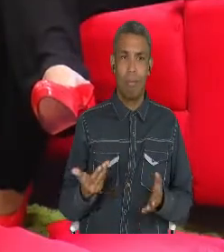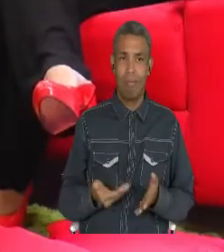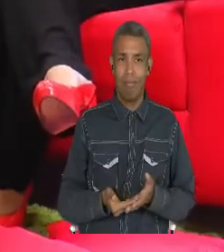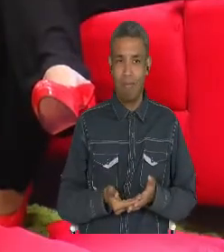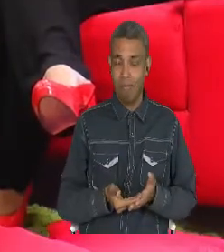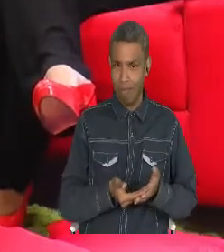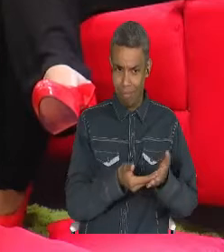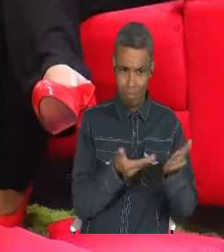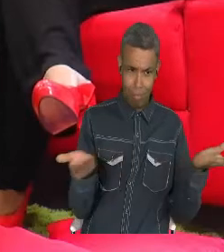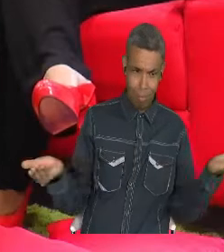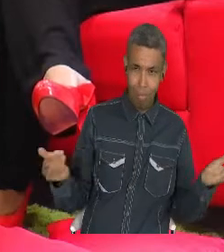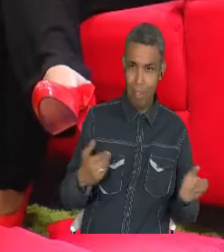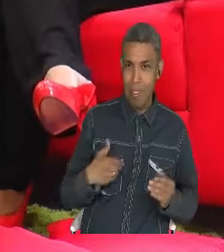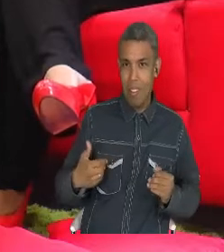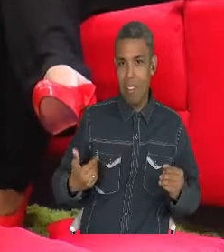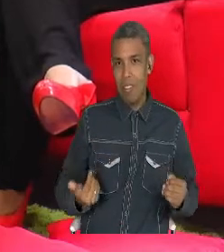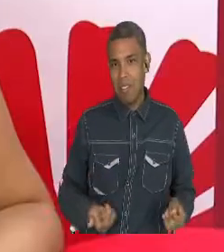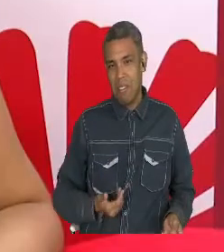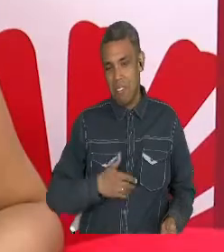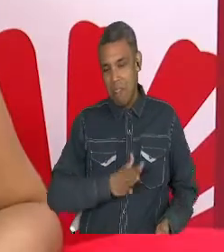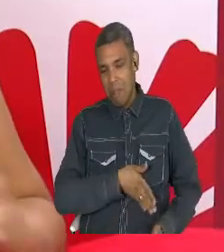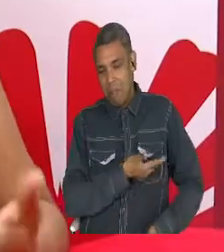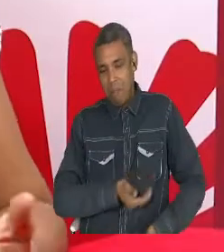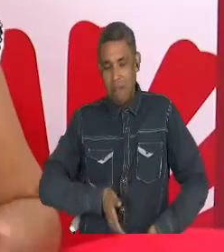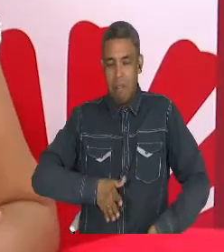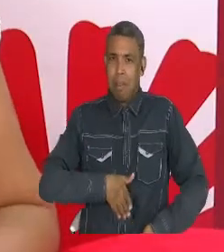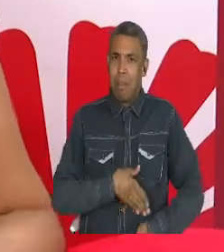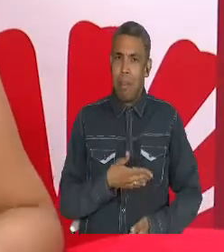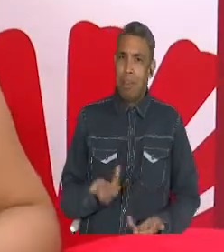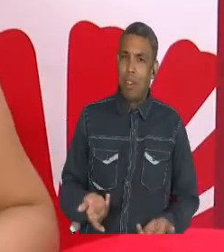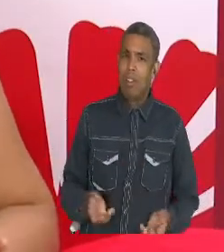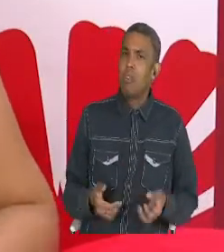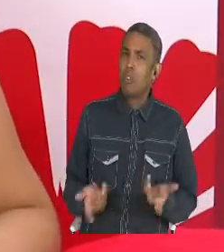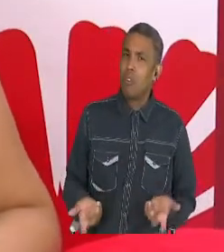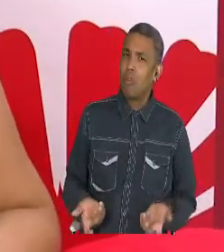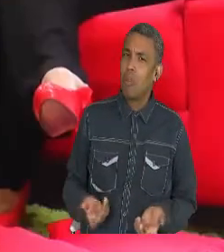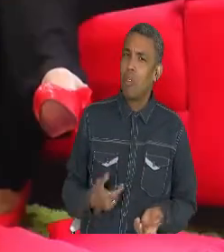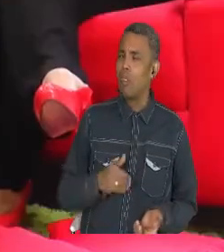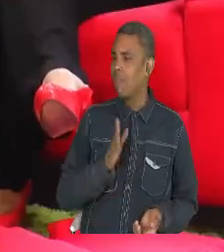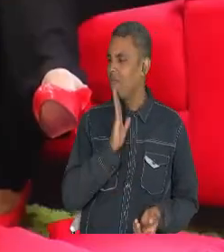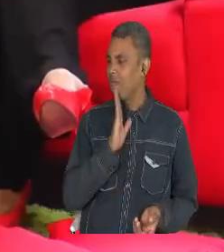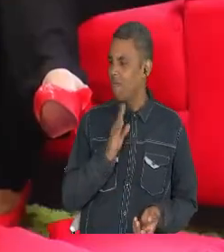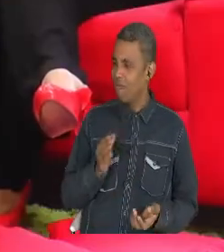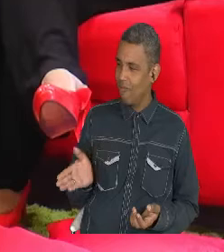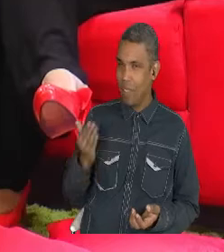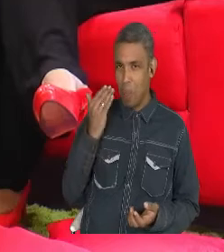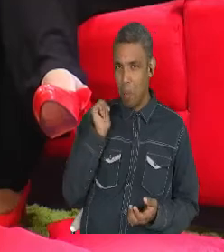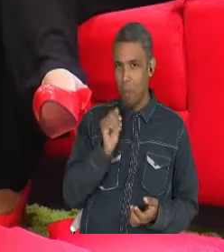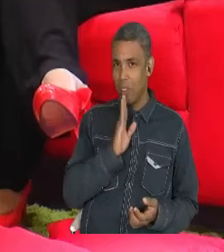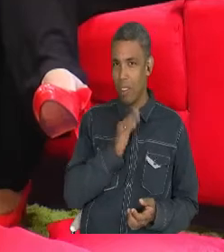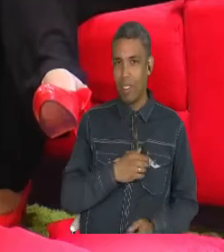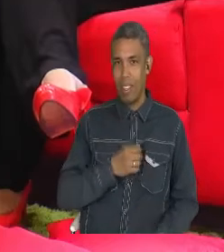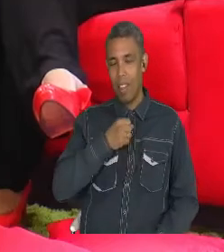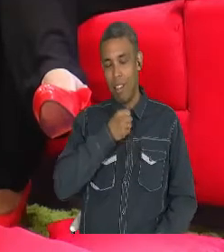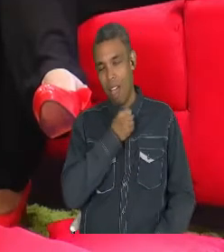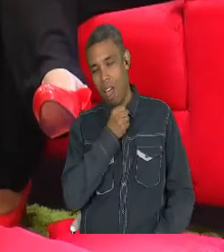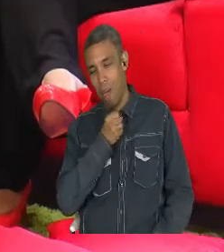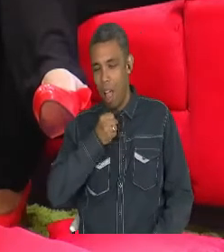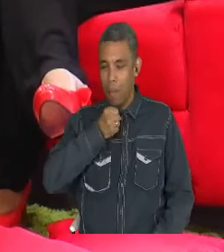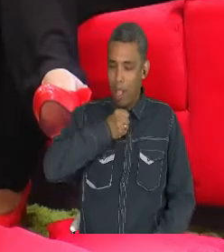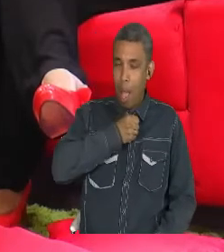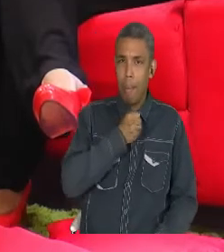que sí, hoy tenemos una invitada de la casa súper especial, cuéntanos un poco de quién se trata. Bueno, ella es una cantante que